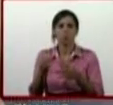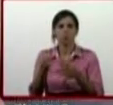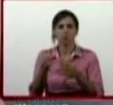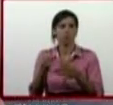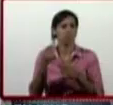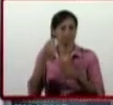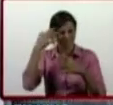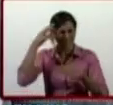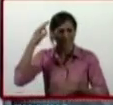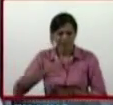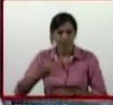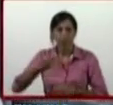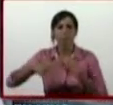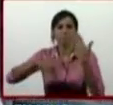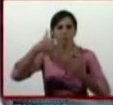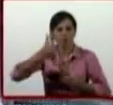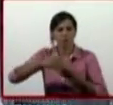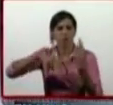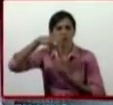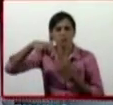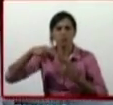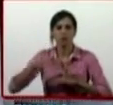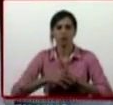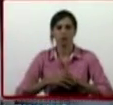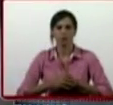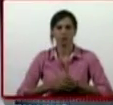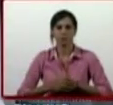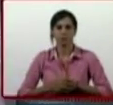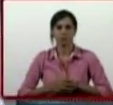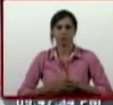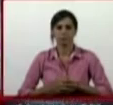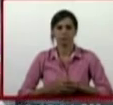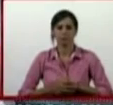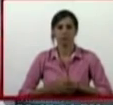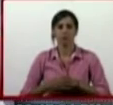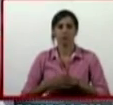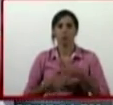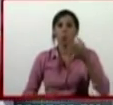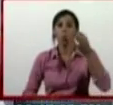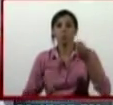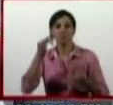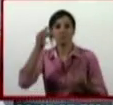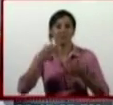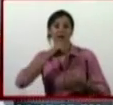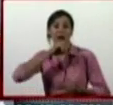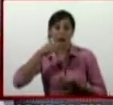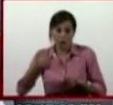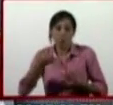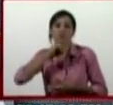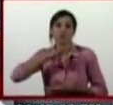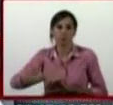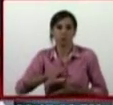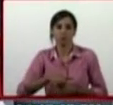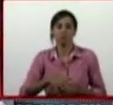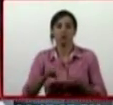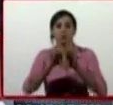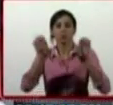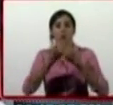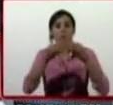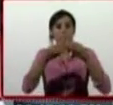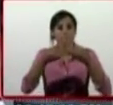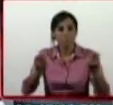revolucionario, convencido de la justeza histórica de la educación